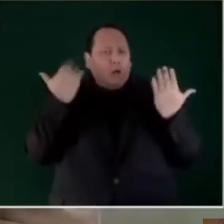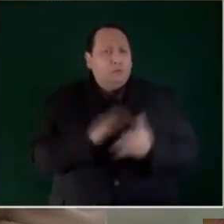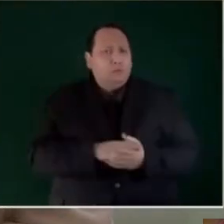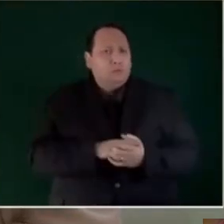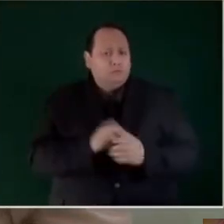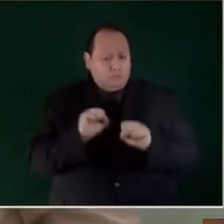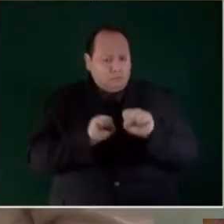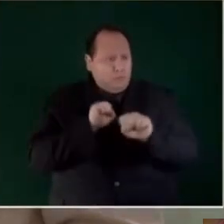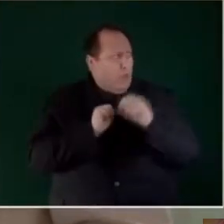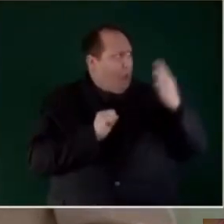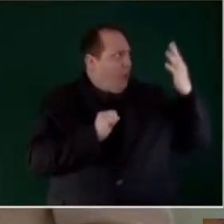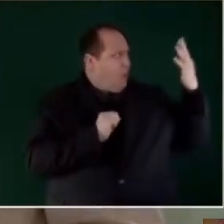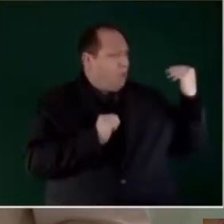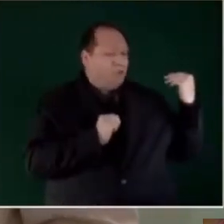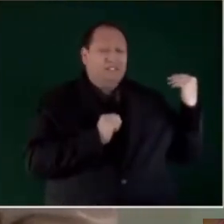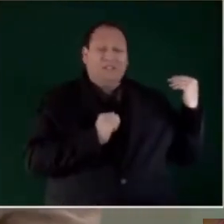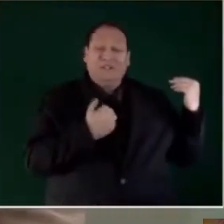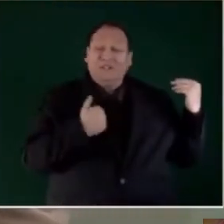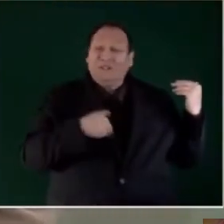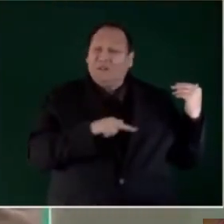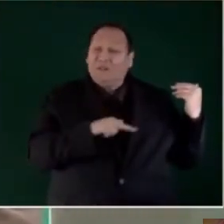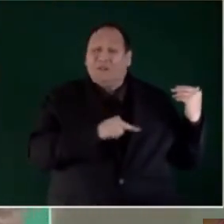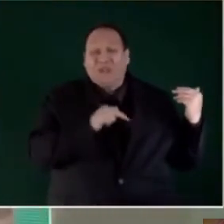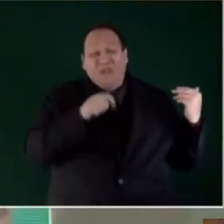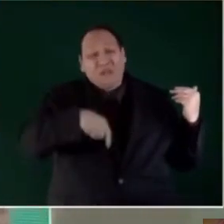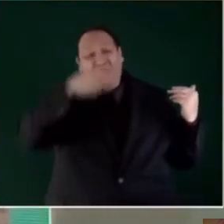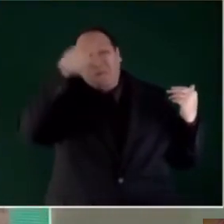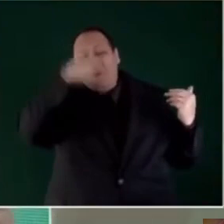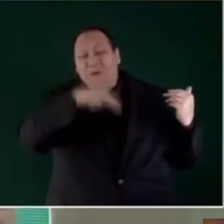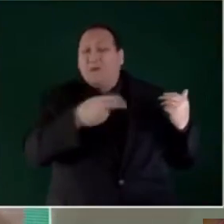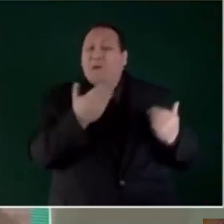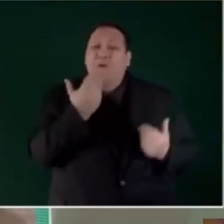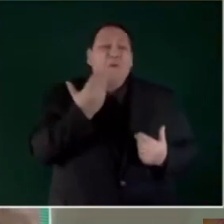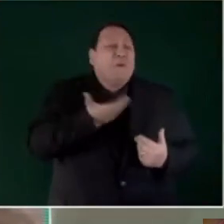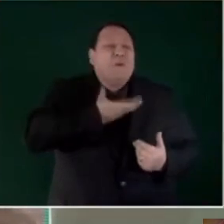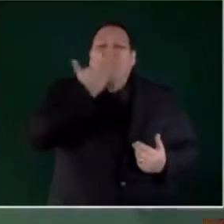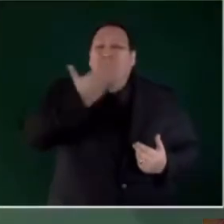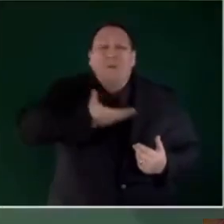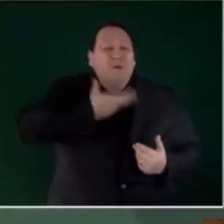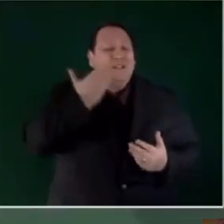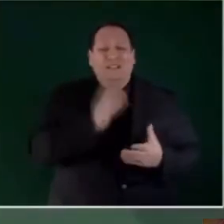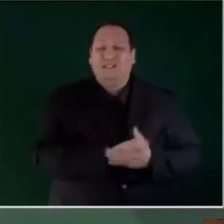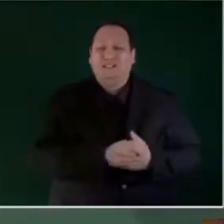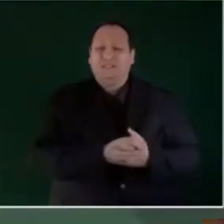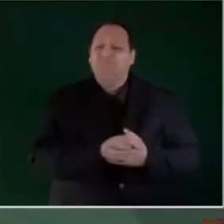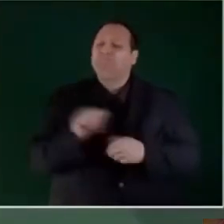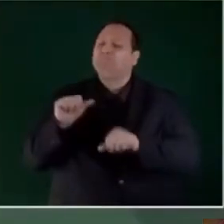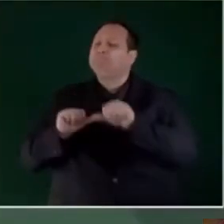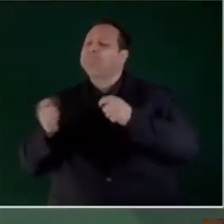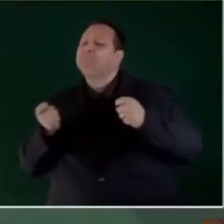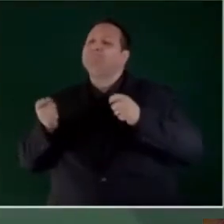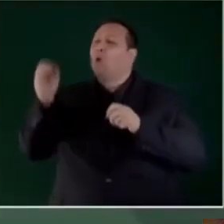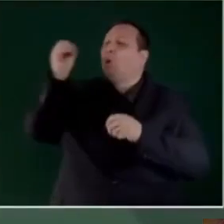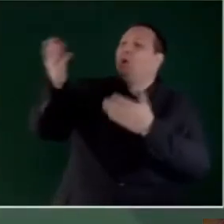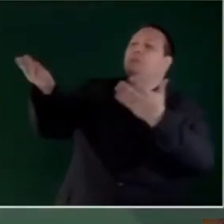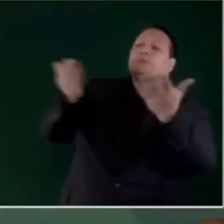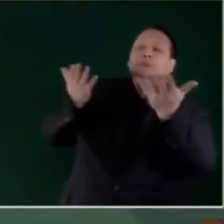No tenemos, desgraciadamente, costumbre, hábito democrático.